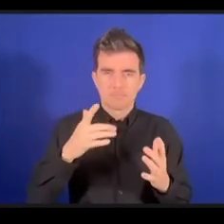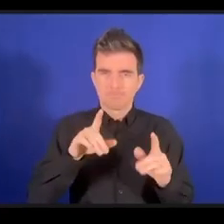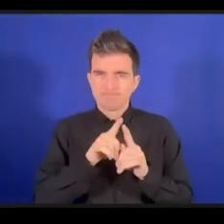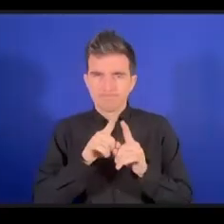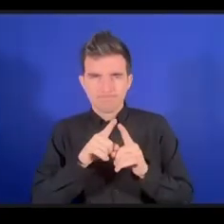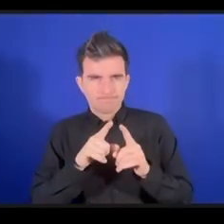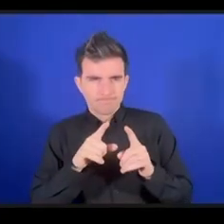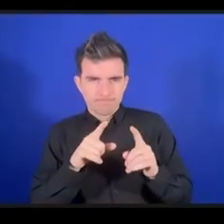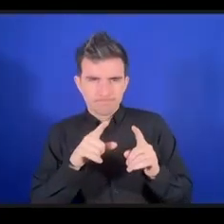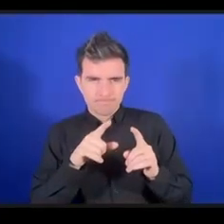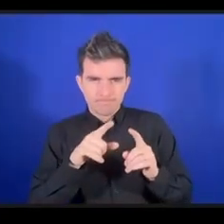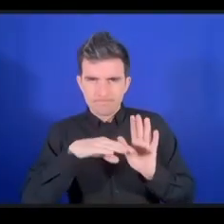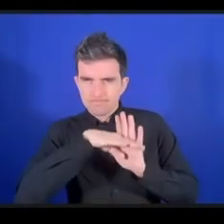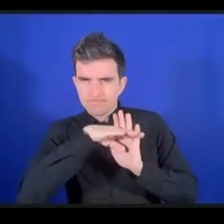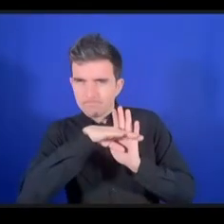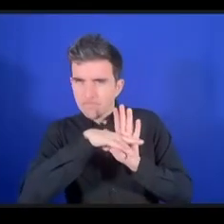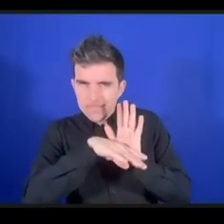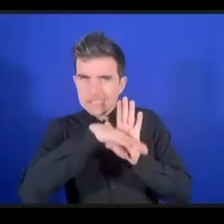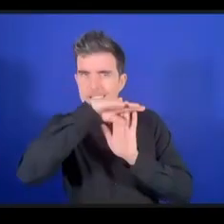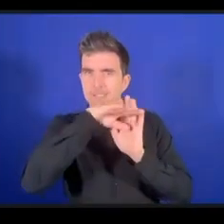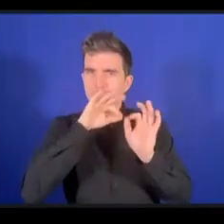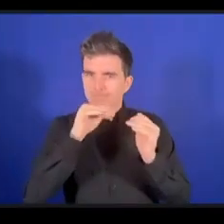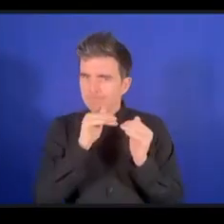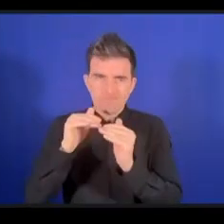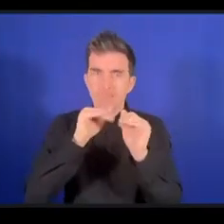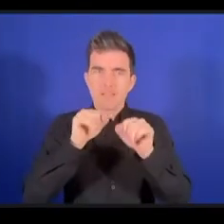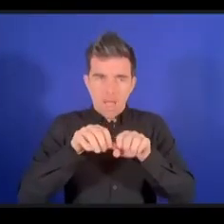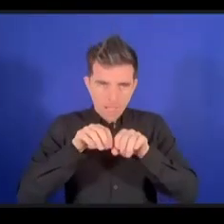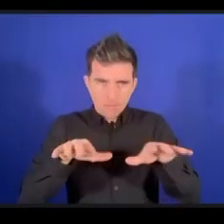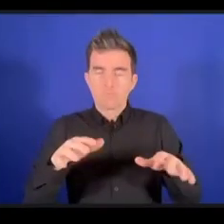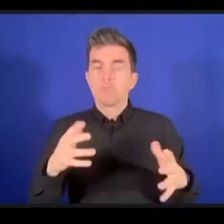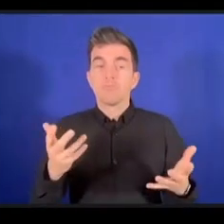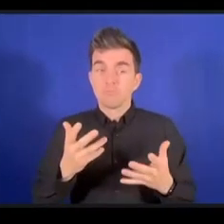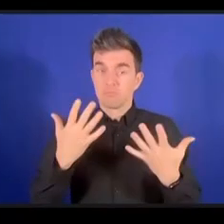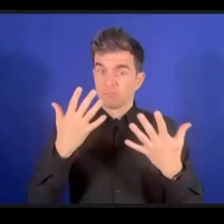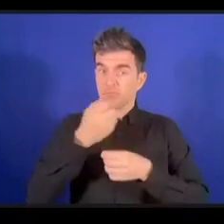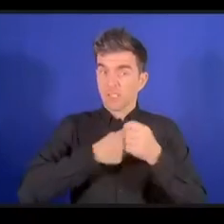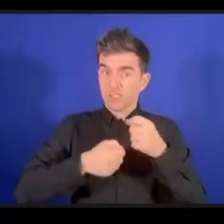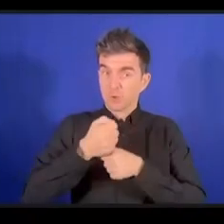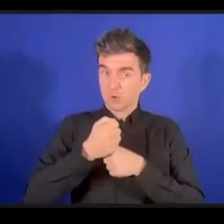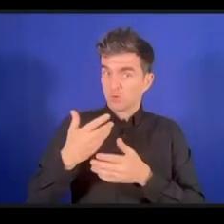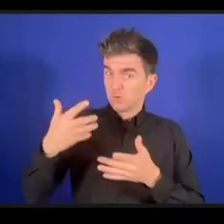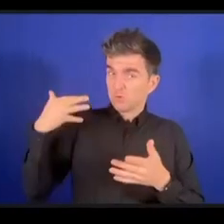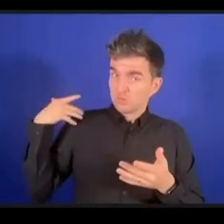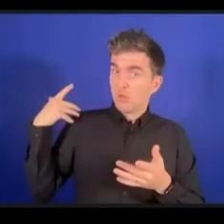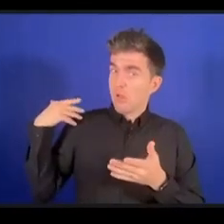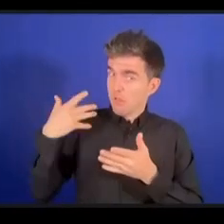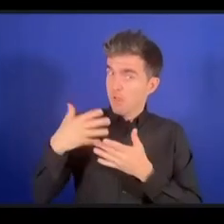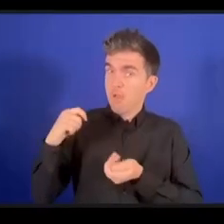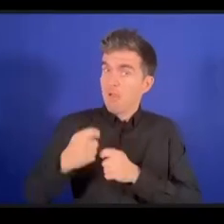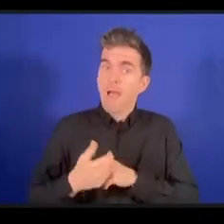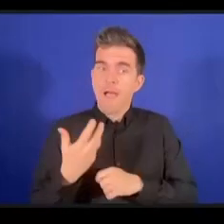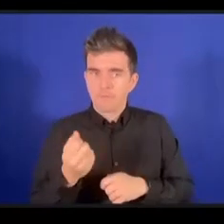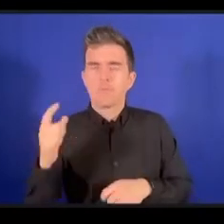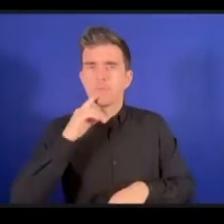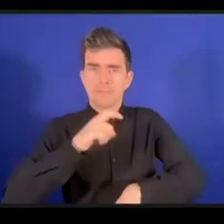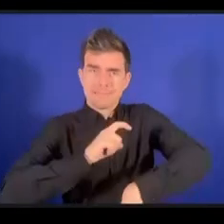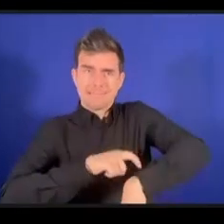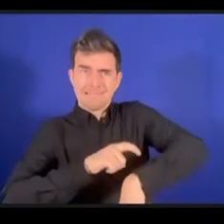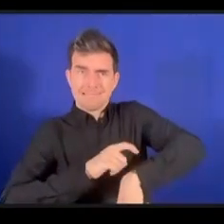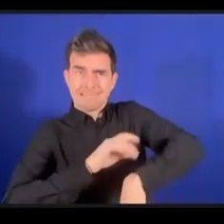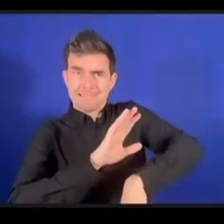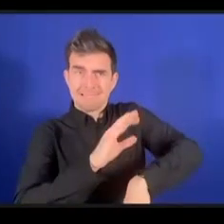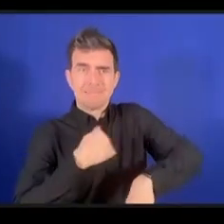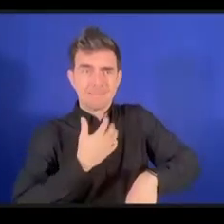estándares por ejemplo se te se te ha acabado el tiempo lo siento mucho porque hay otras personas que este